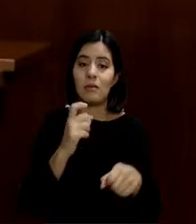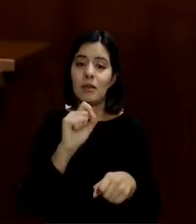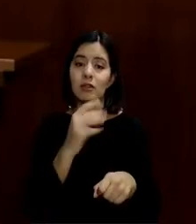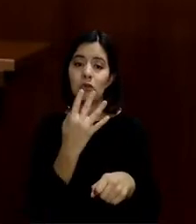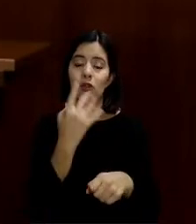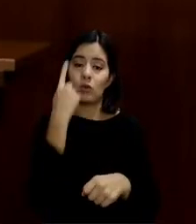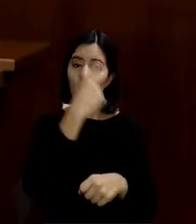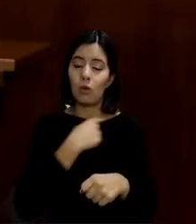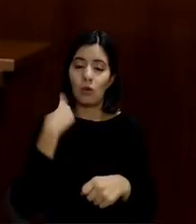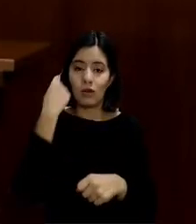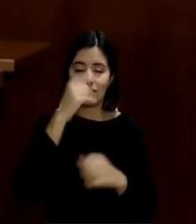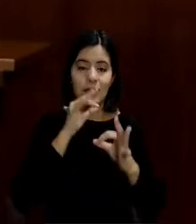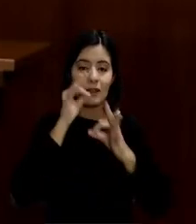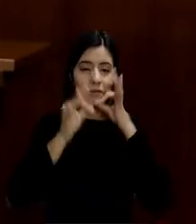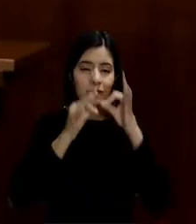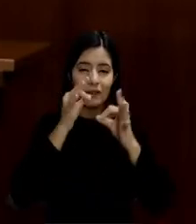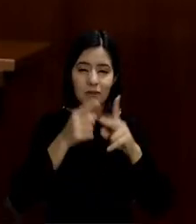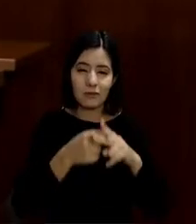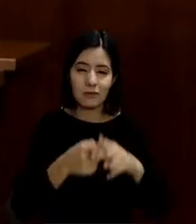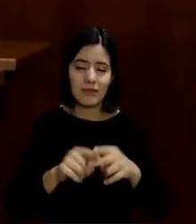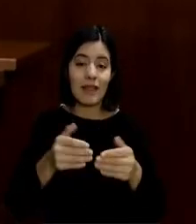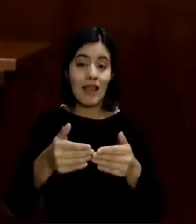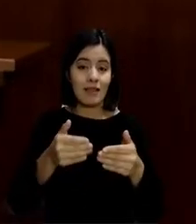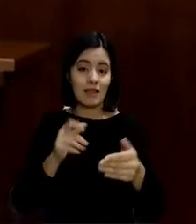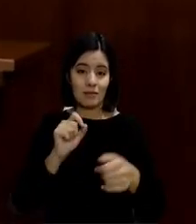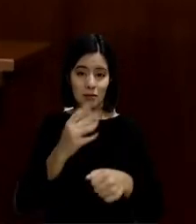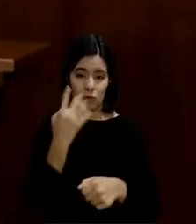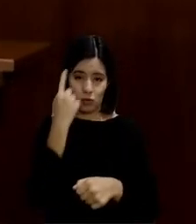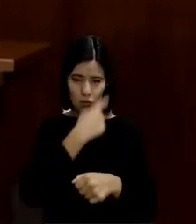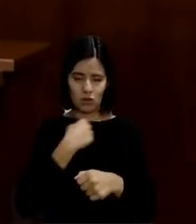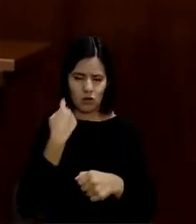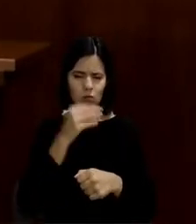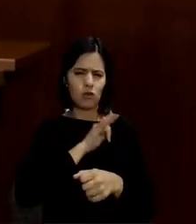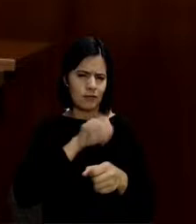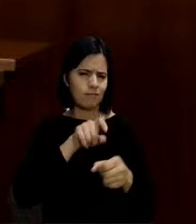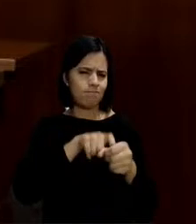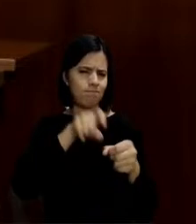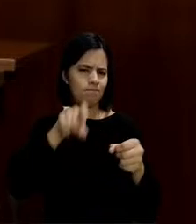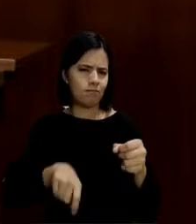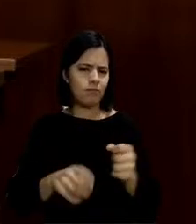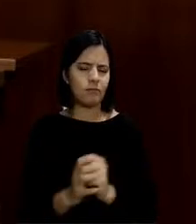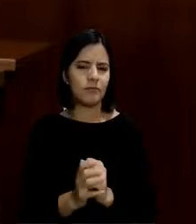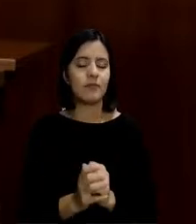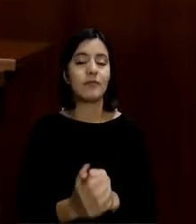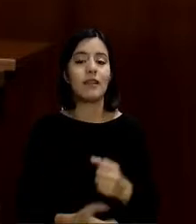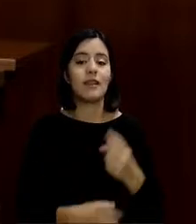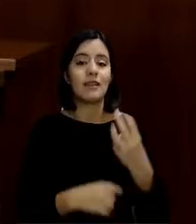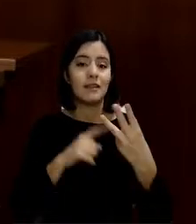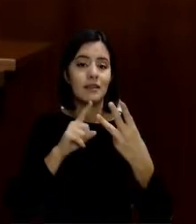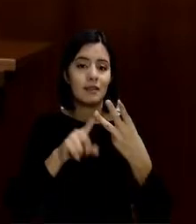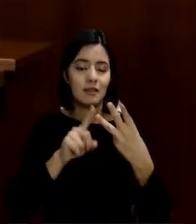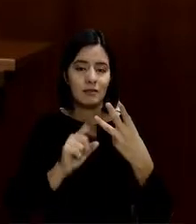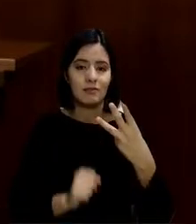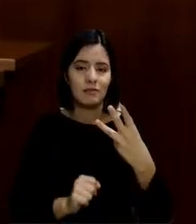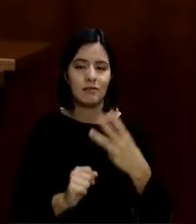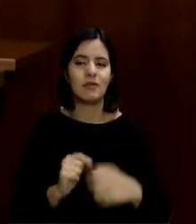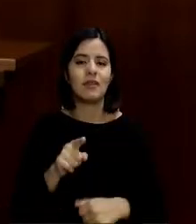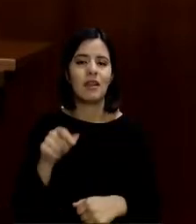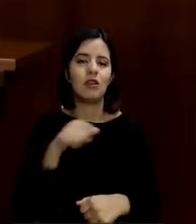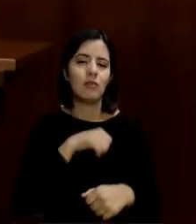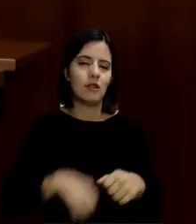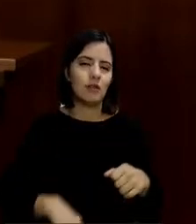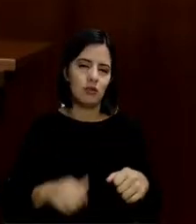la campaña electoral. 3. La reducción en la integración de miembros de los